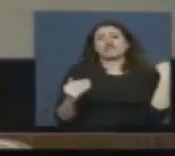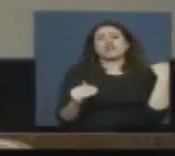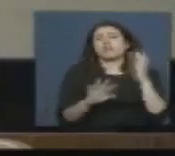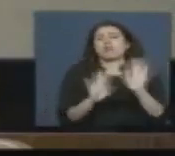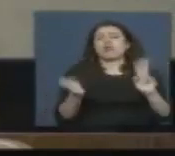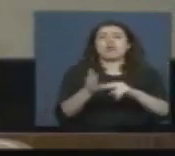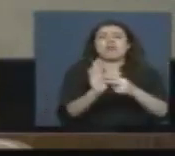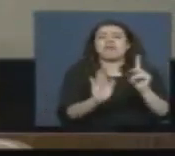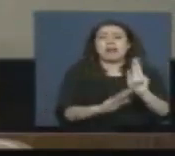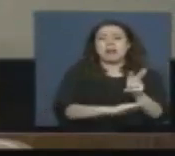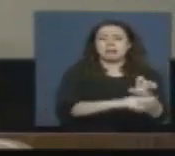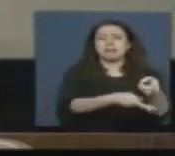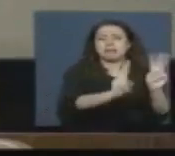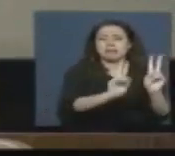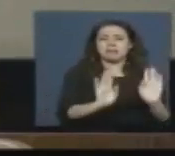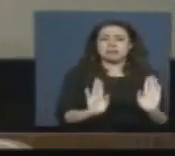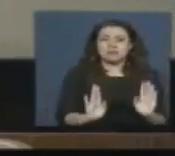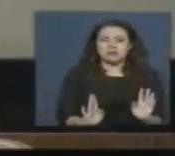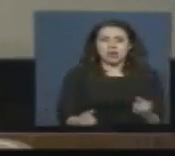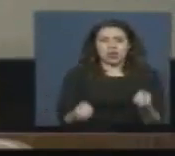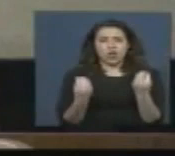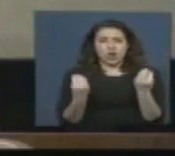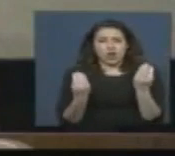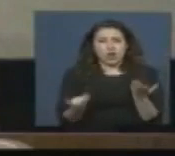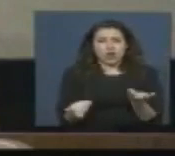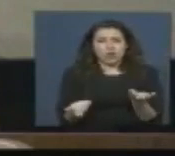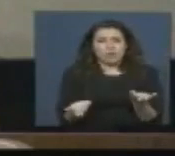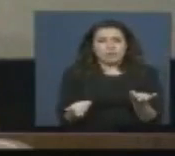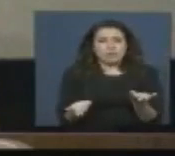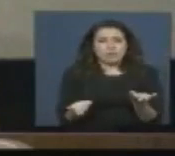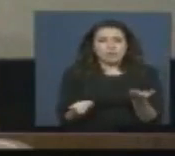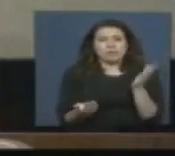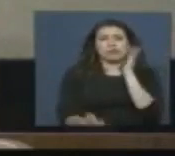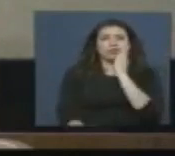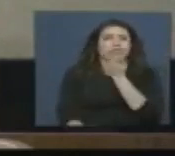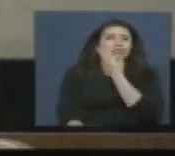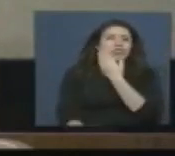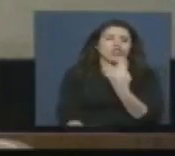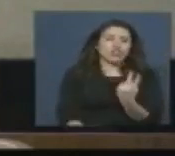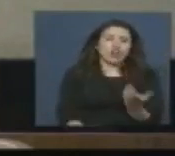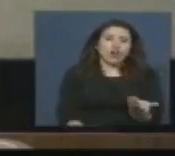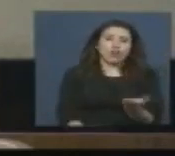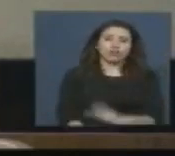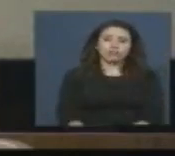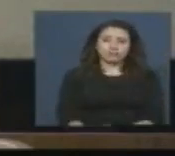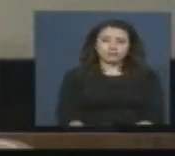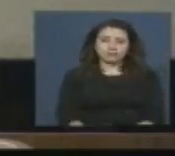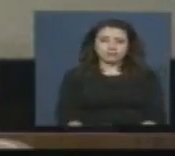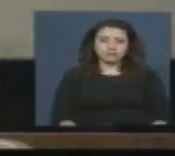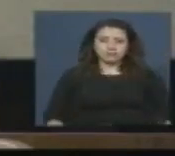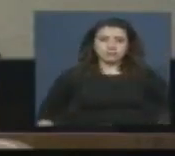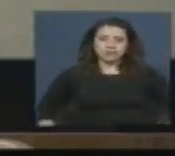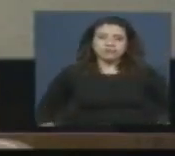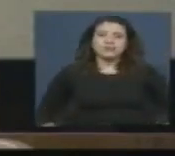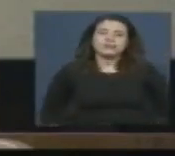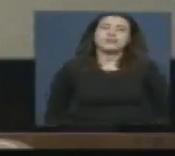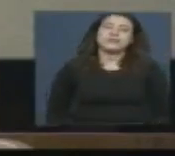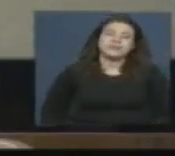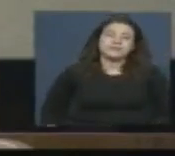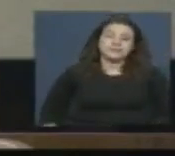asesinato. Por Dios, que son doble estándar ustedes. La verdad es